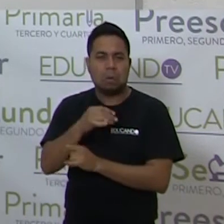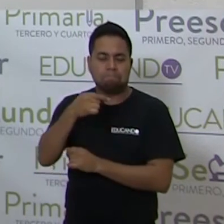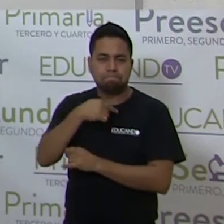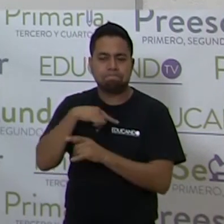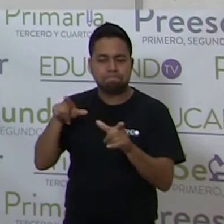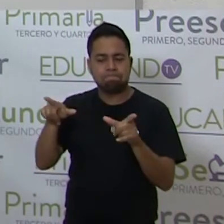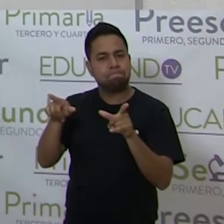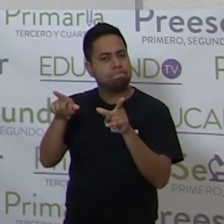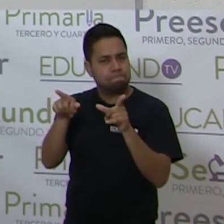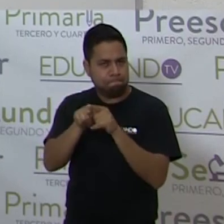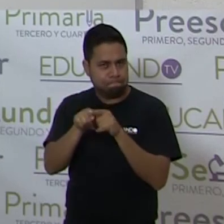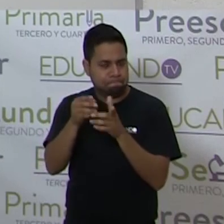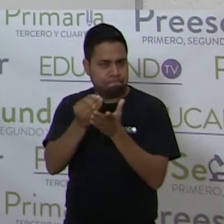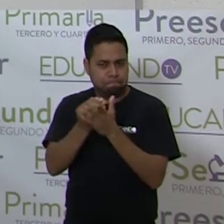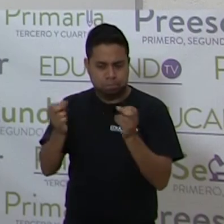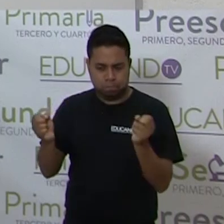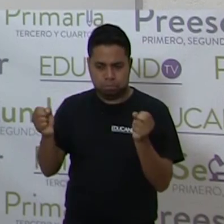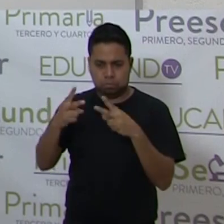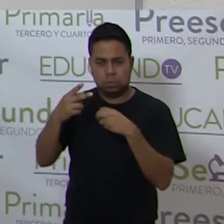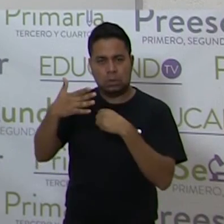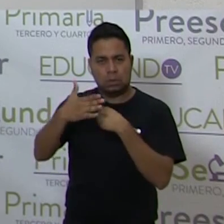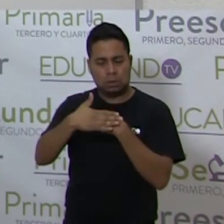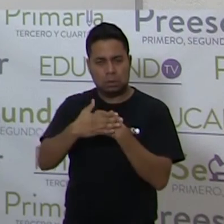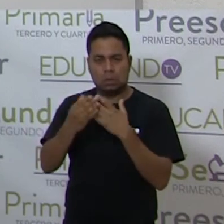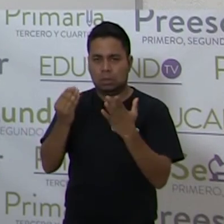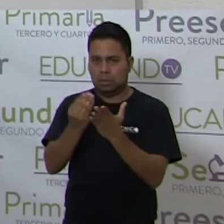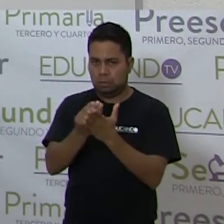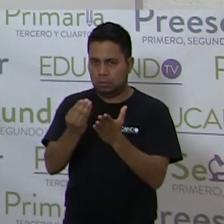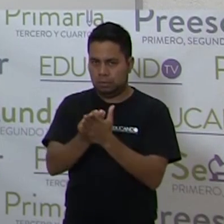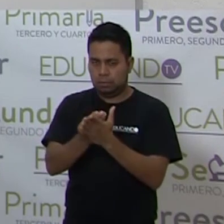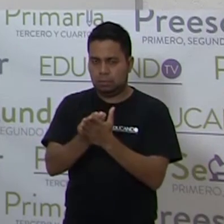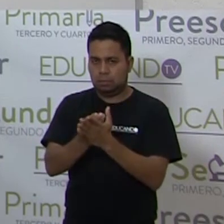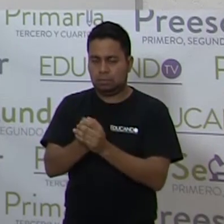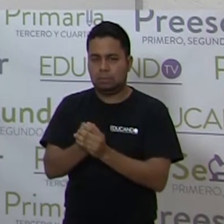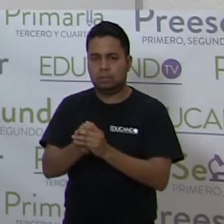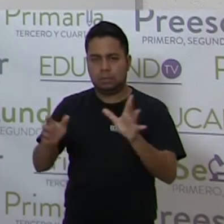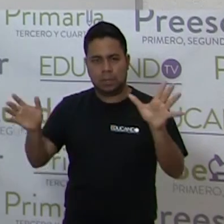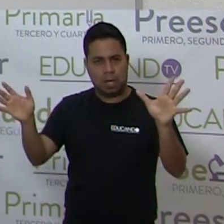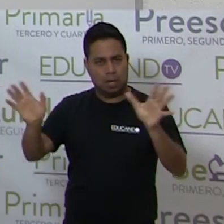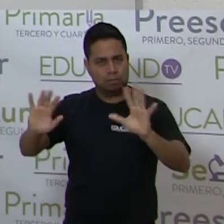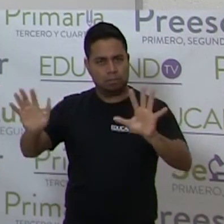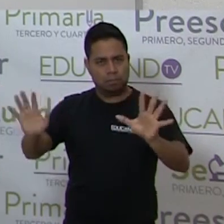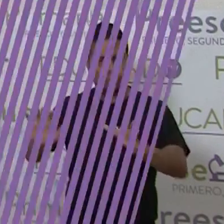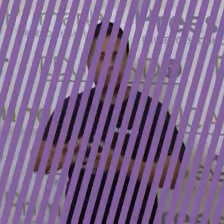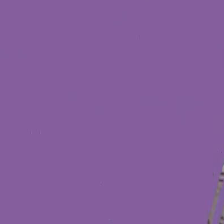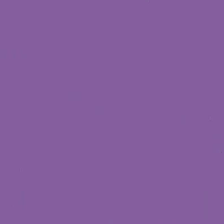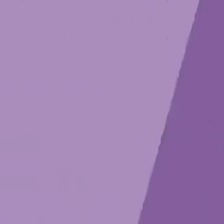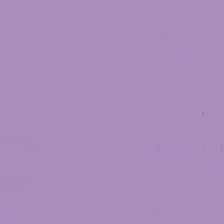eso es todo. Nos vemos en la próxima sesión. Hasta pronto.